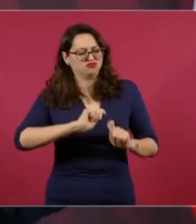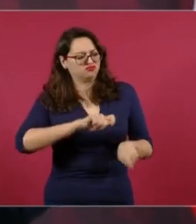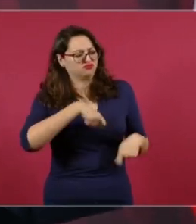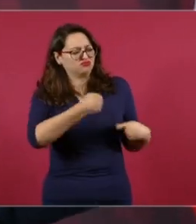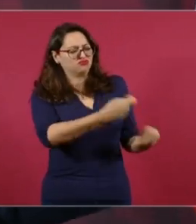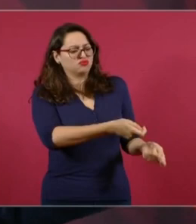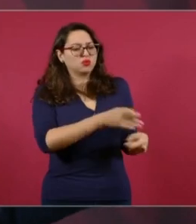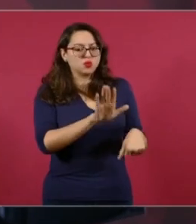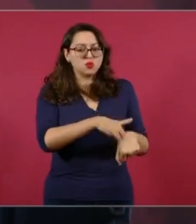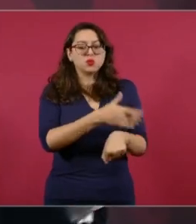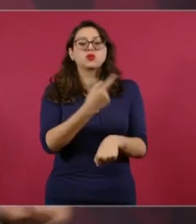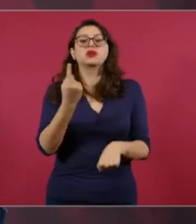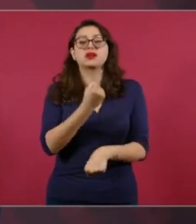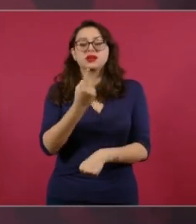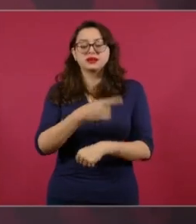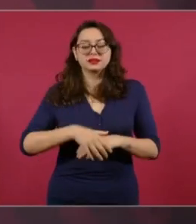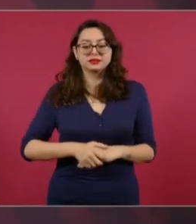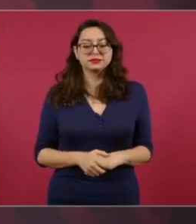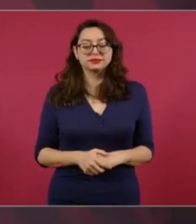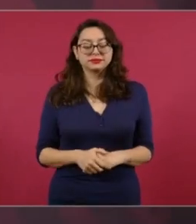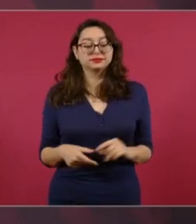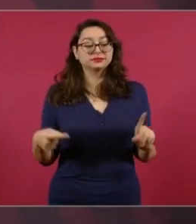fue él